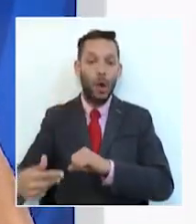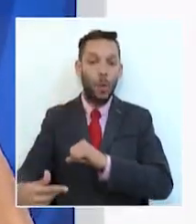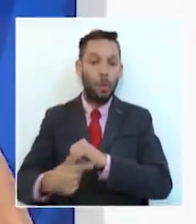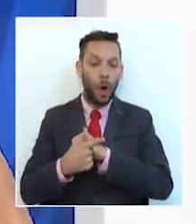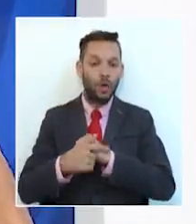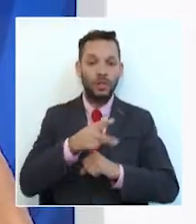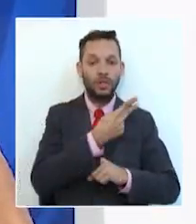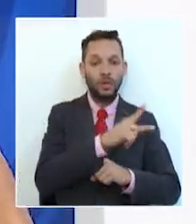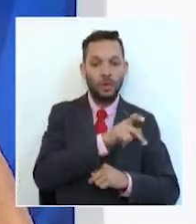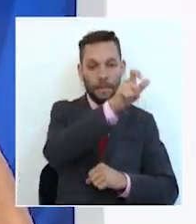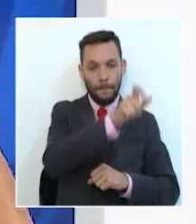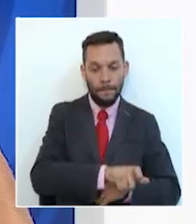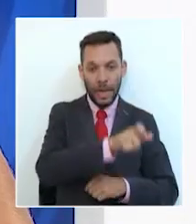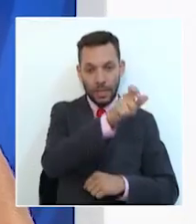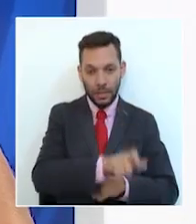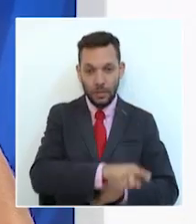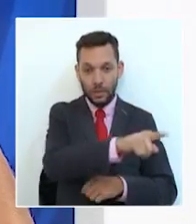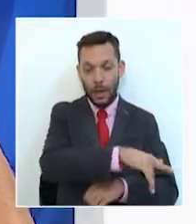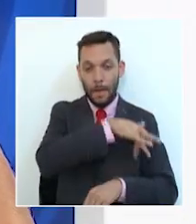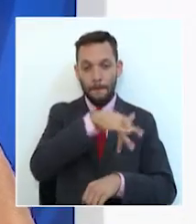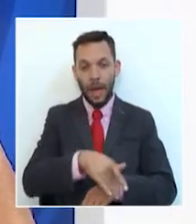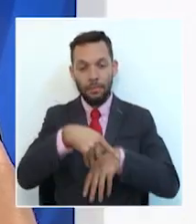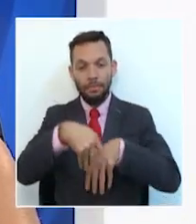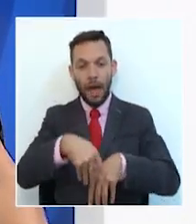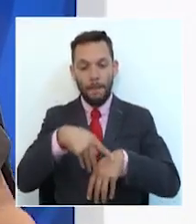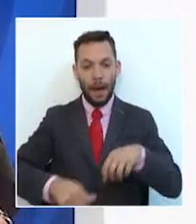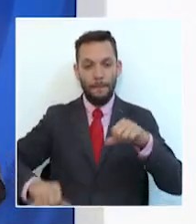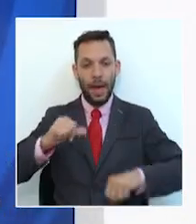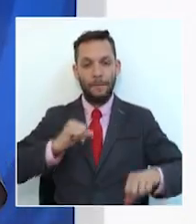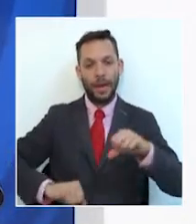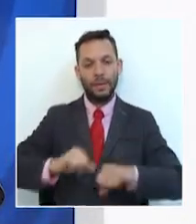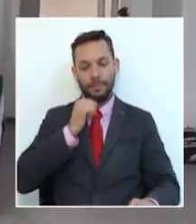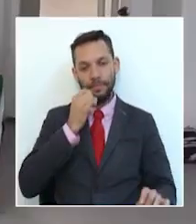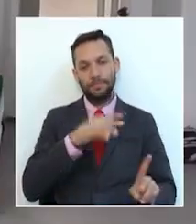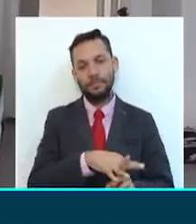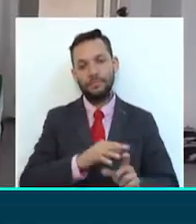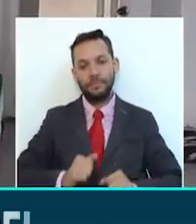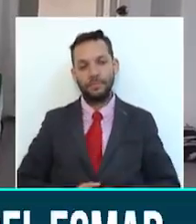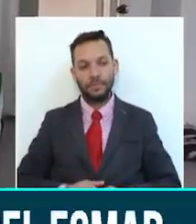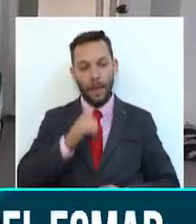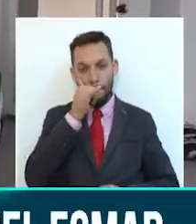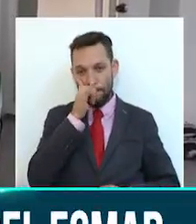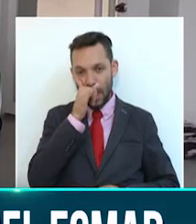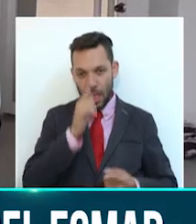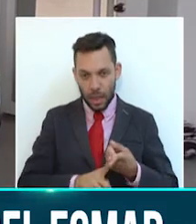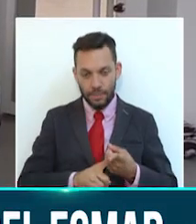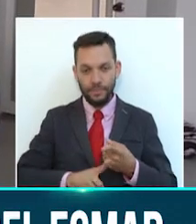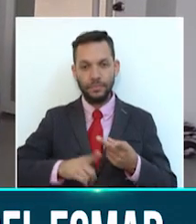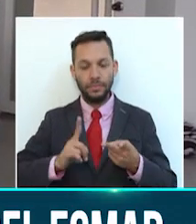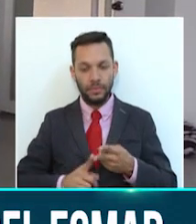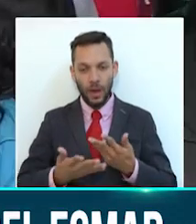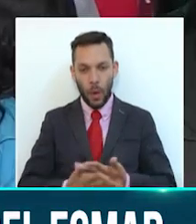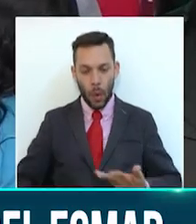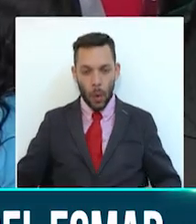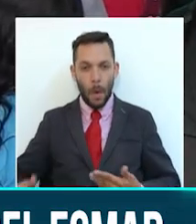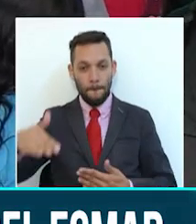12 personas que participaban en esta movilización resultaron afectadas. Con videos y los elementos utilizados por el